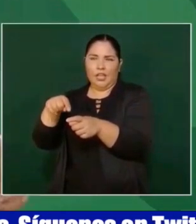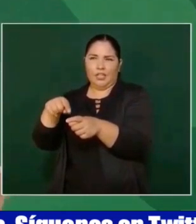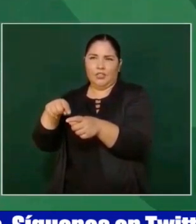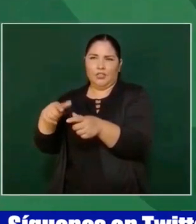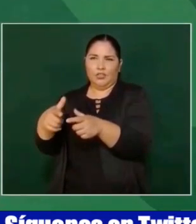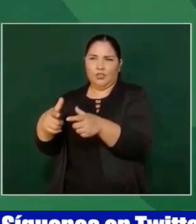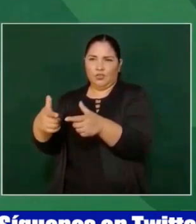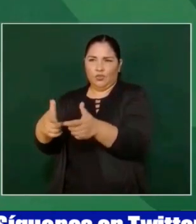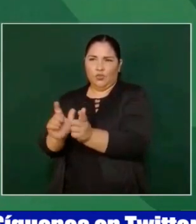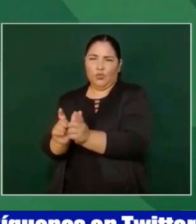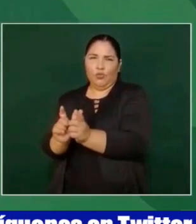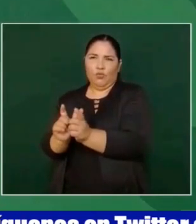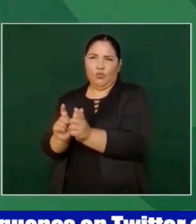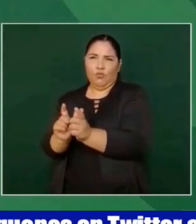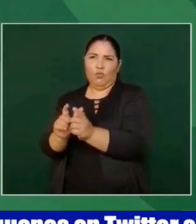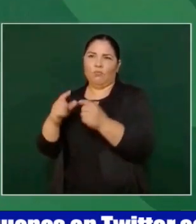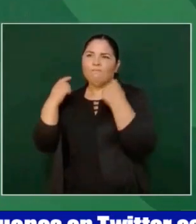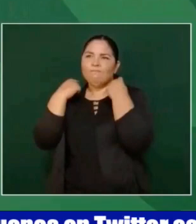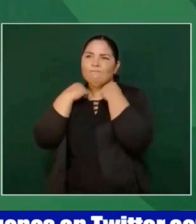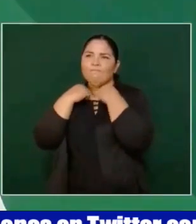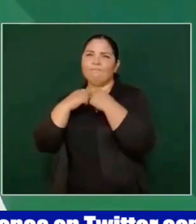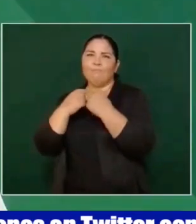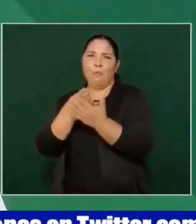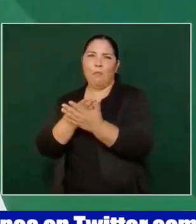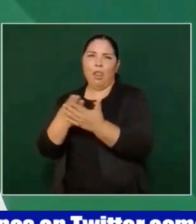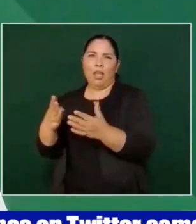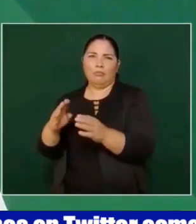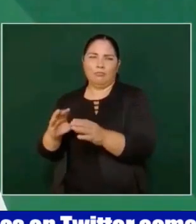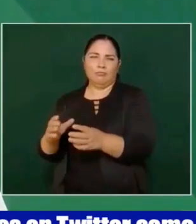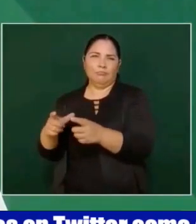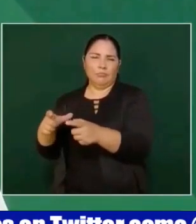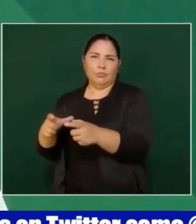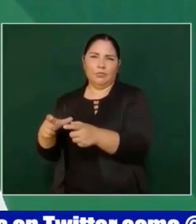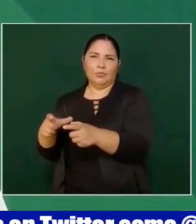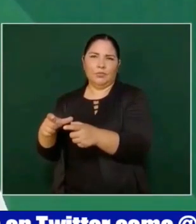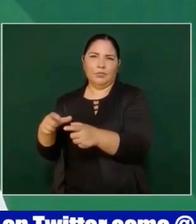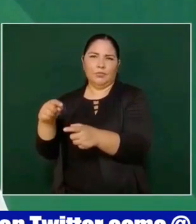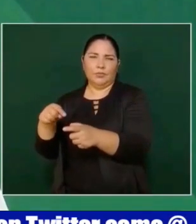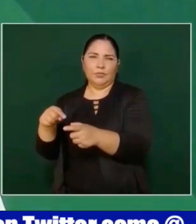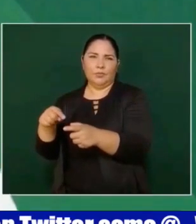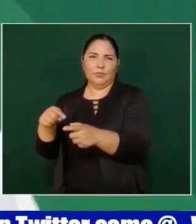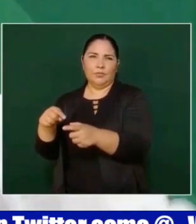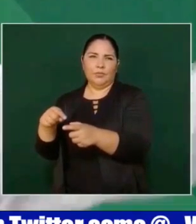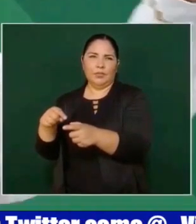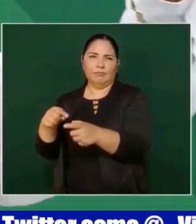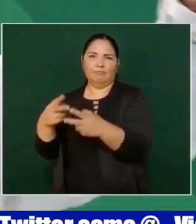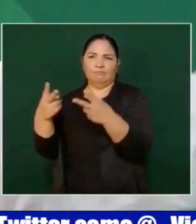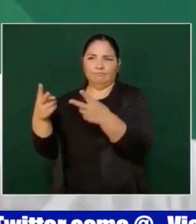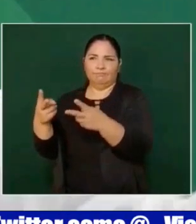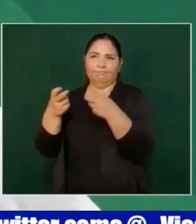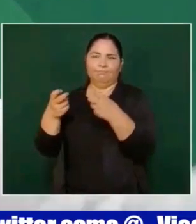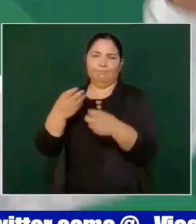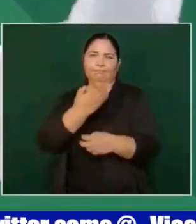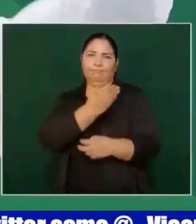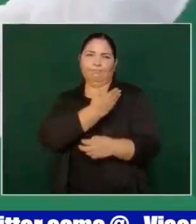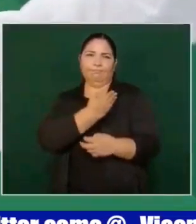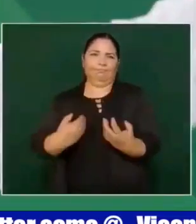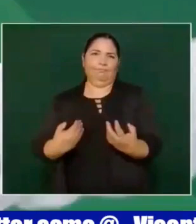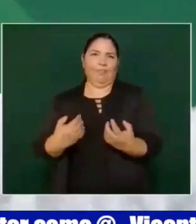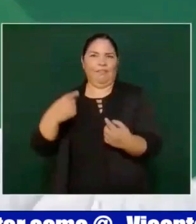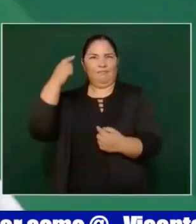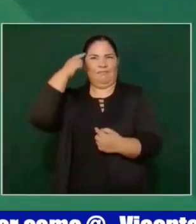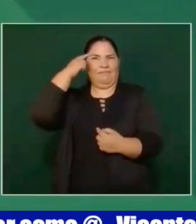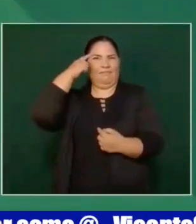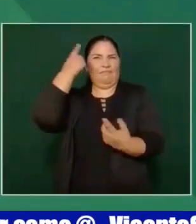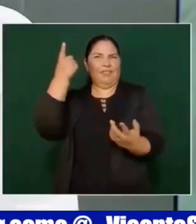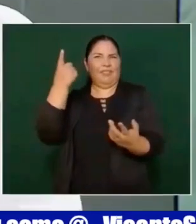de Cuello Blanco se roban la presidencia. Imagínense lo que